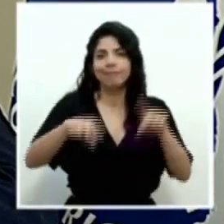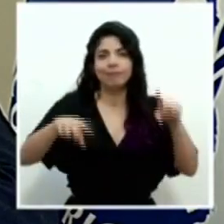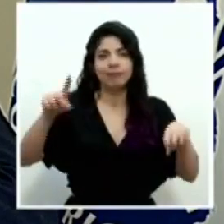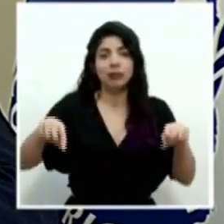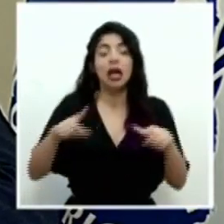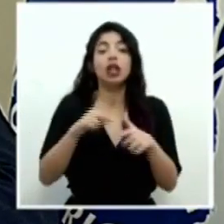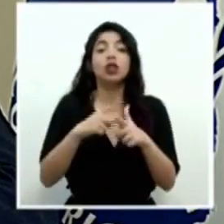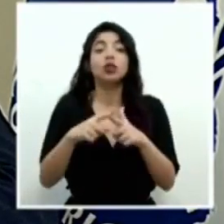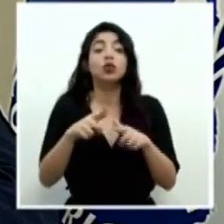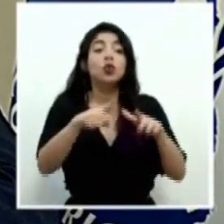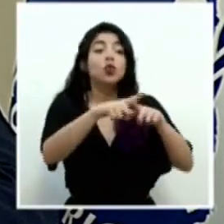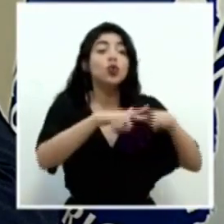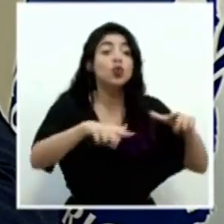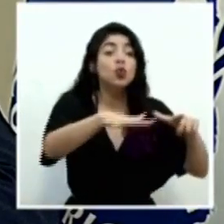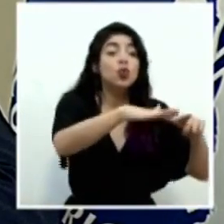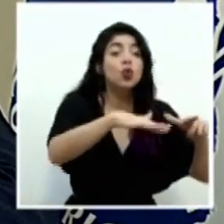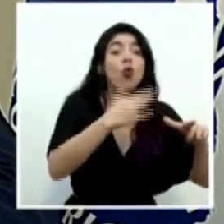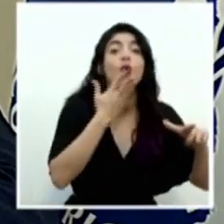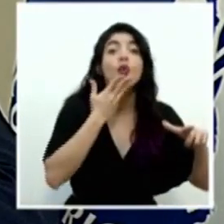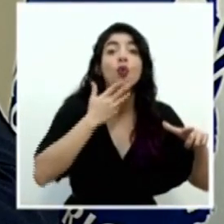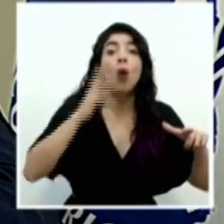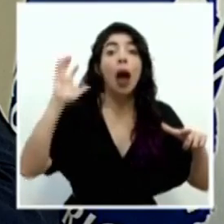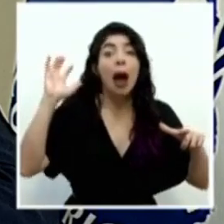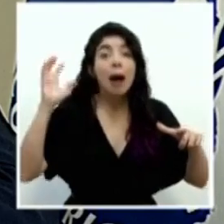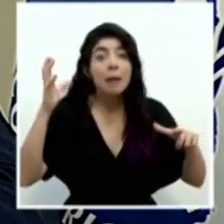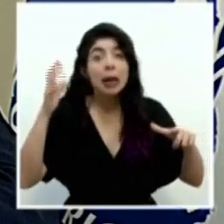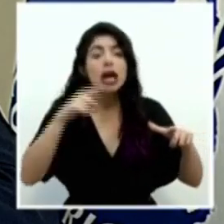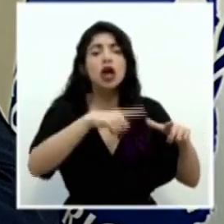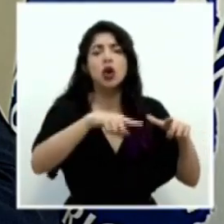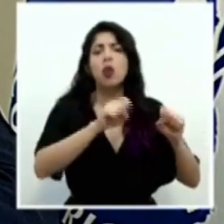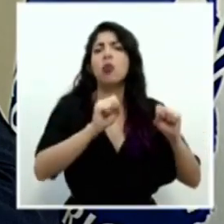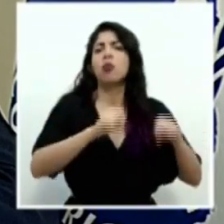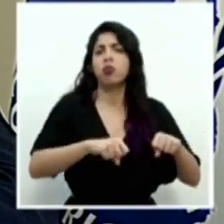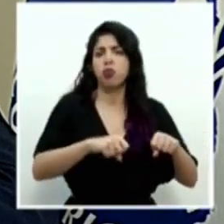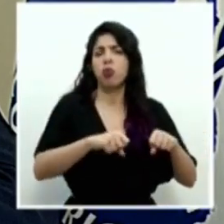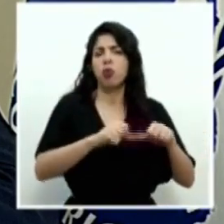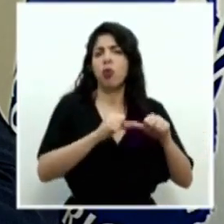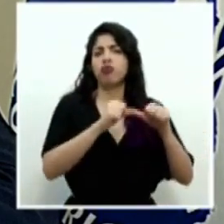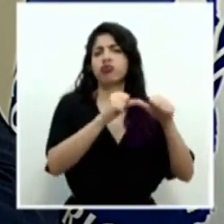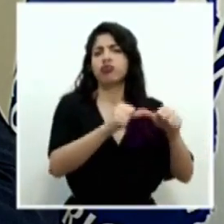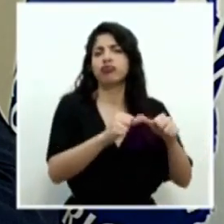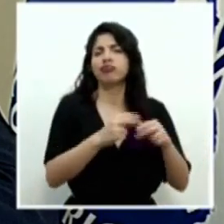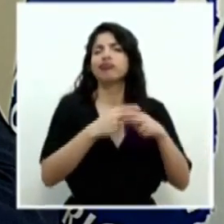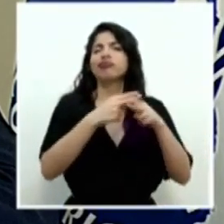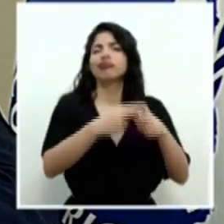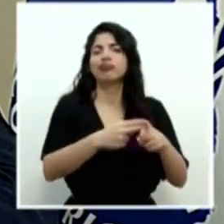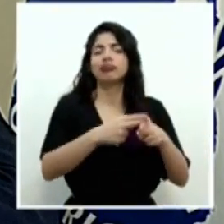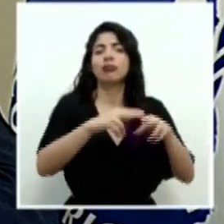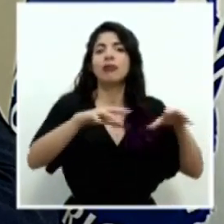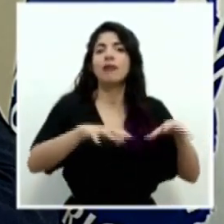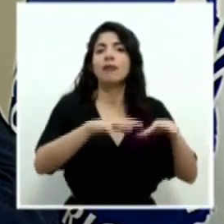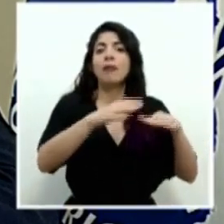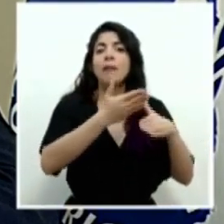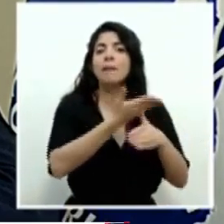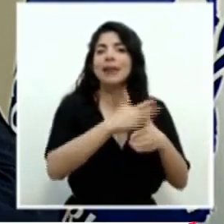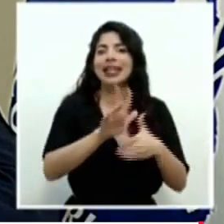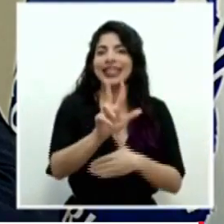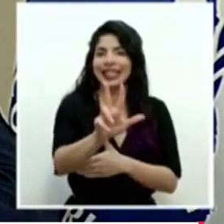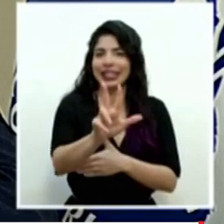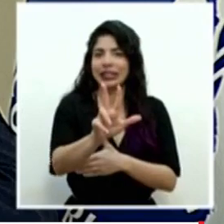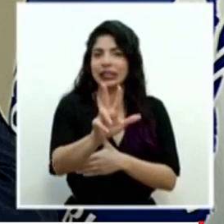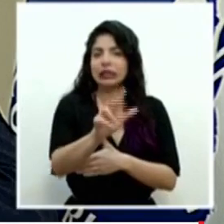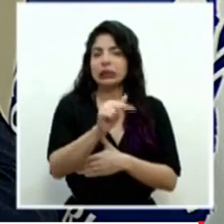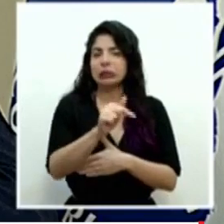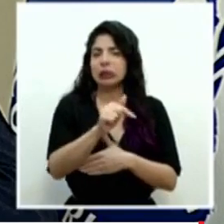Las zonas con alerta amarilla pueden continuar con lo que ha sido denominada la fase 3. Ahora